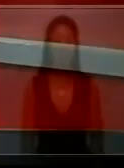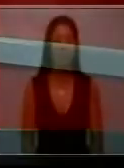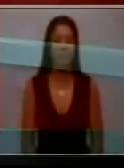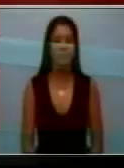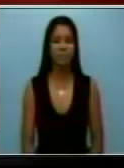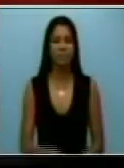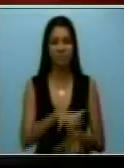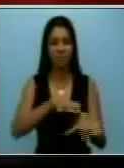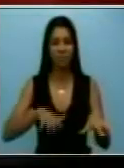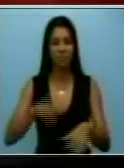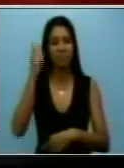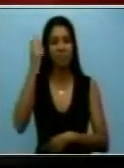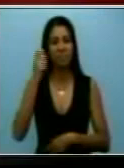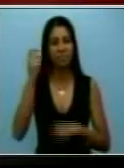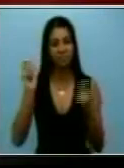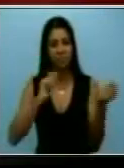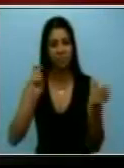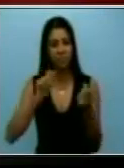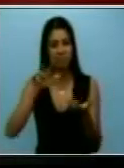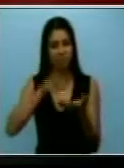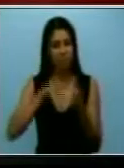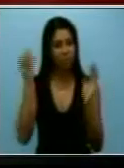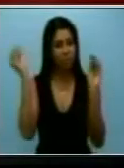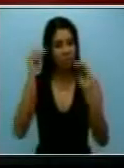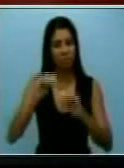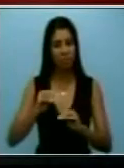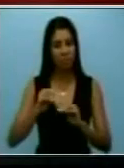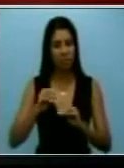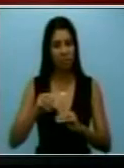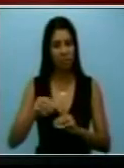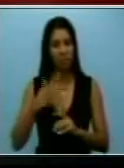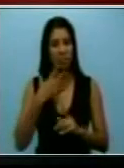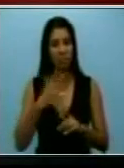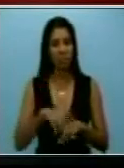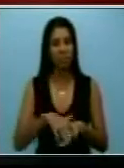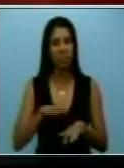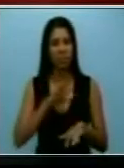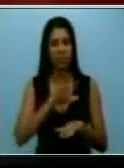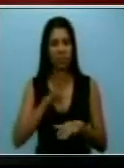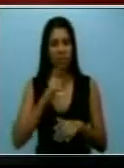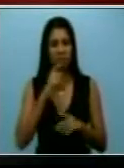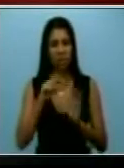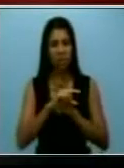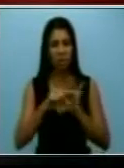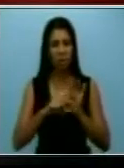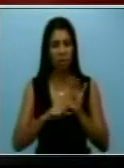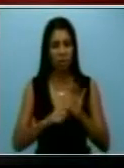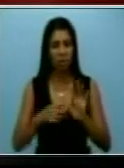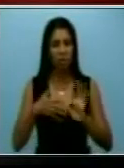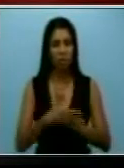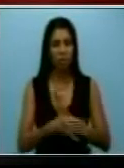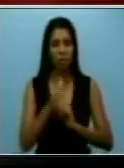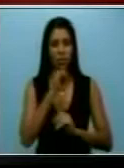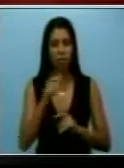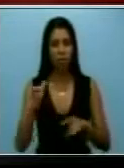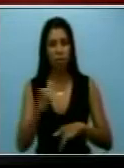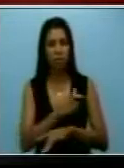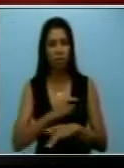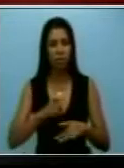En plenaria de la Asamblea Nacional fue aprobada por unanimidad levantar la sanción a los 5 artículos del proyecto de ley de